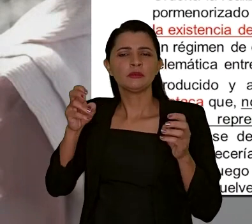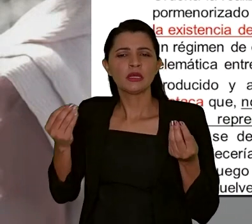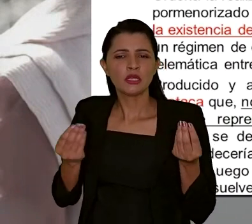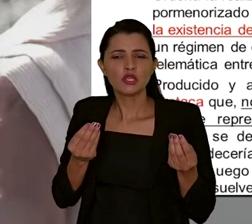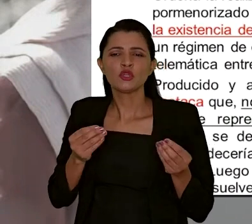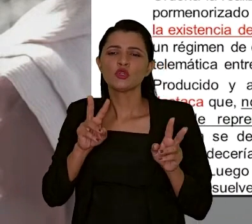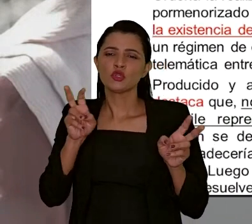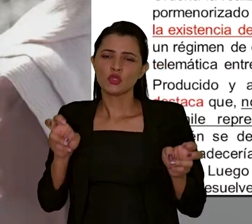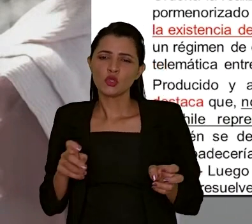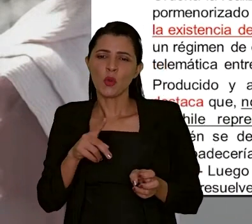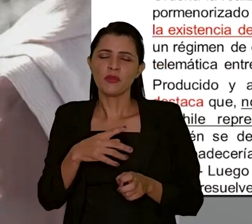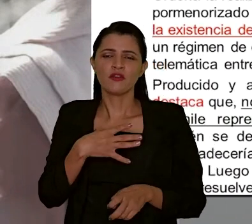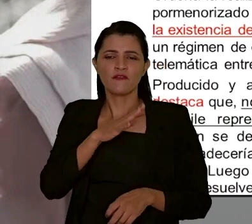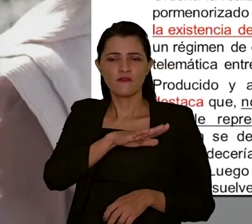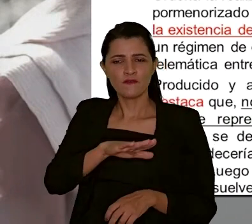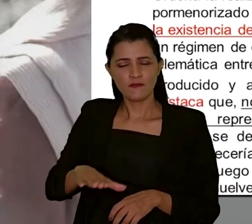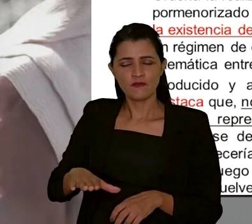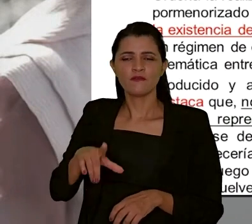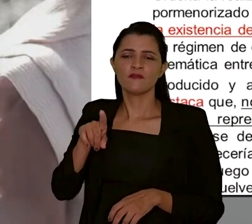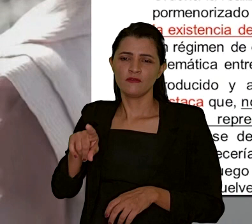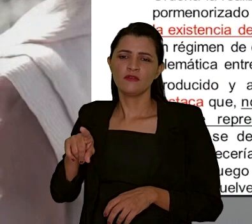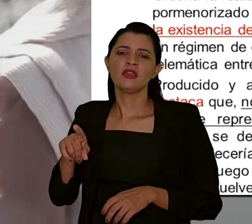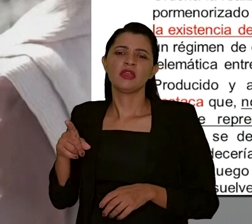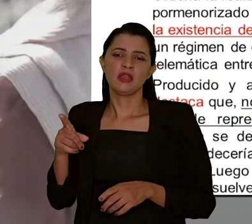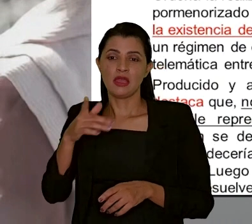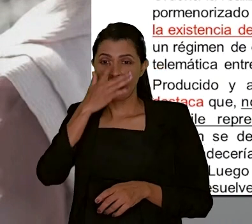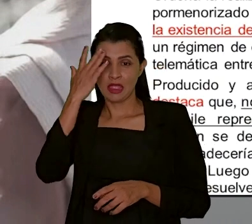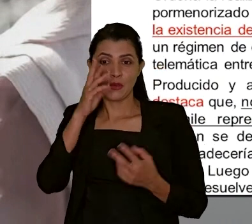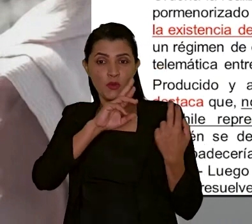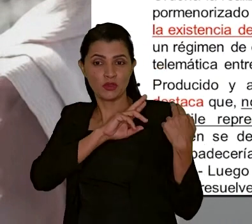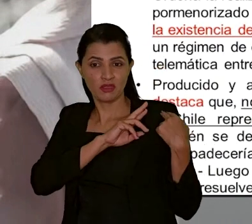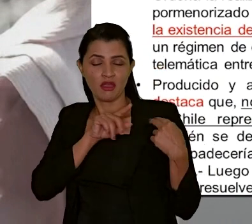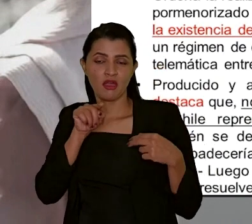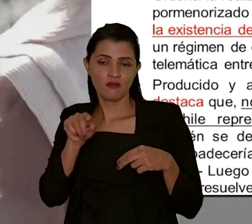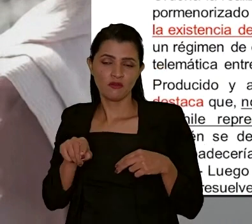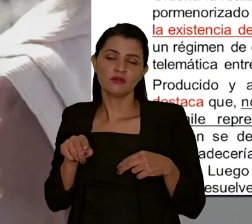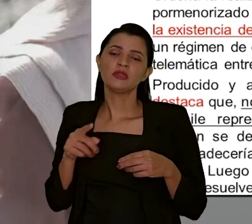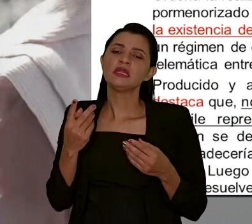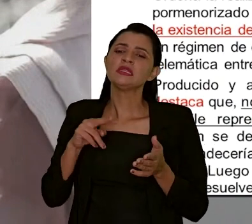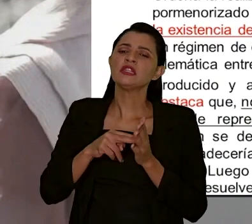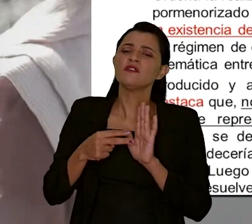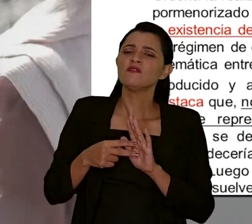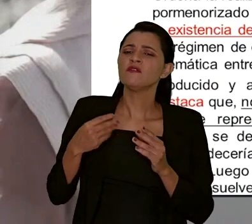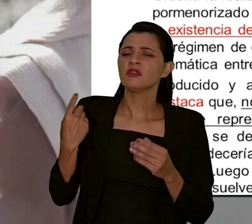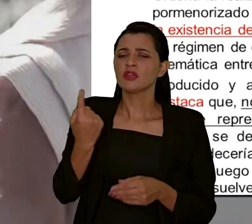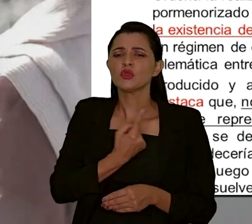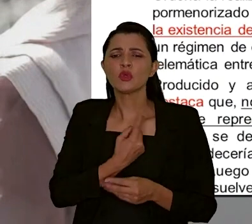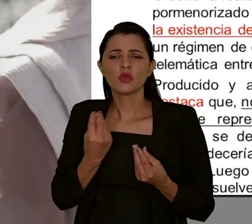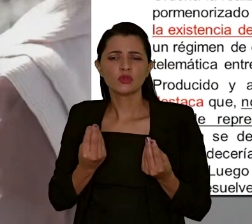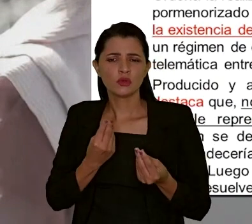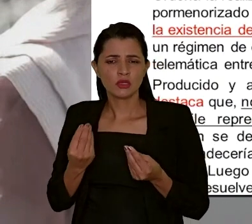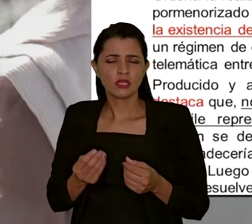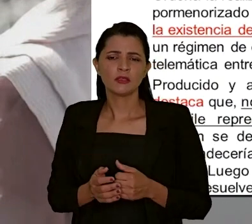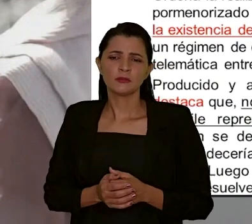la niña y su progenitor. Producido y agregado el informe psicológico, se destaca que no se advierte en el entorno de la niña de